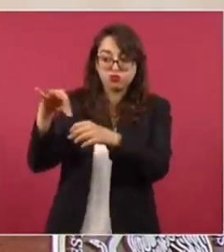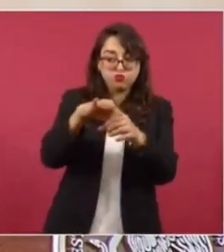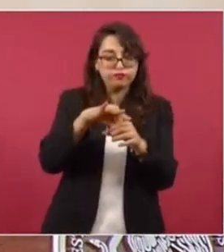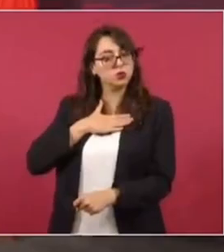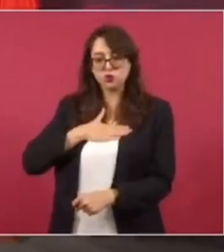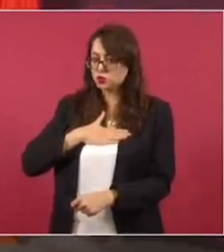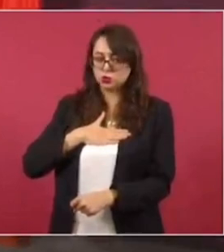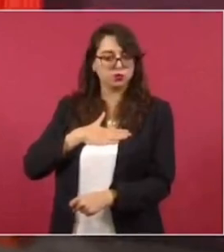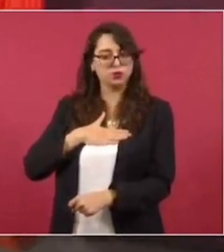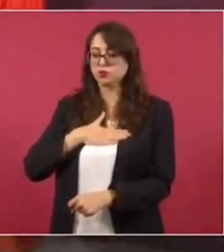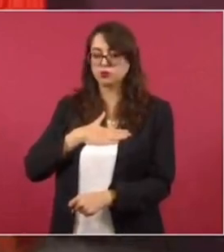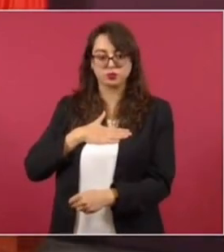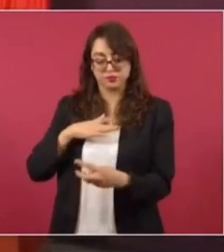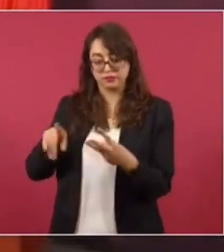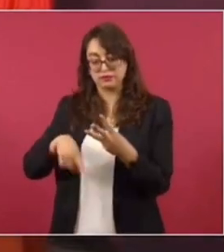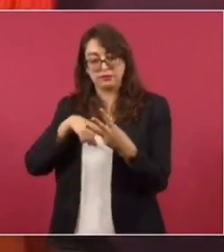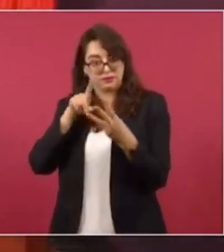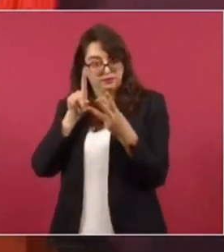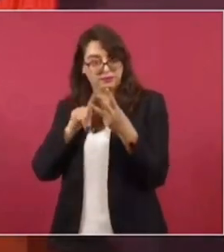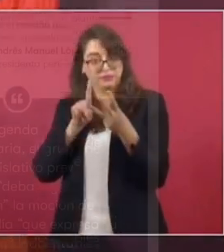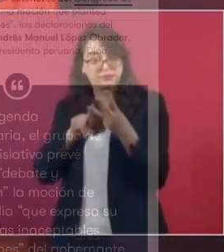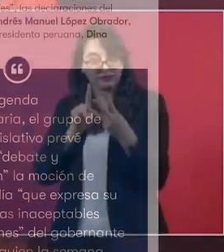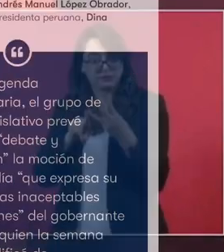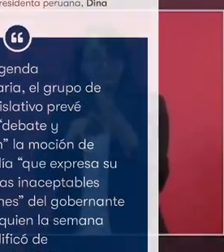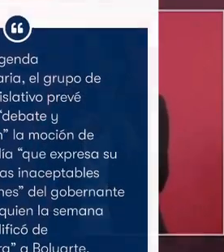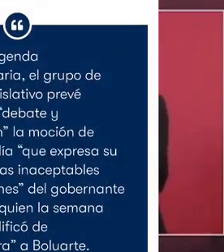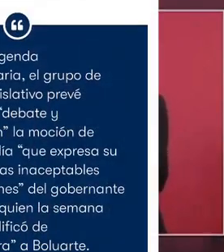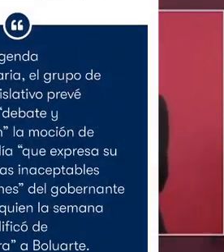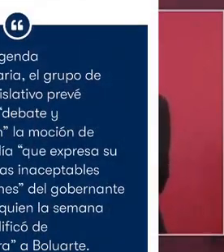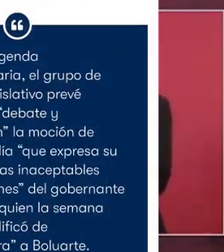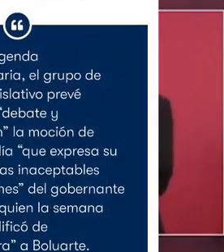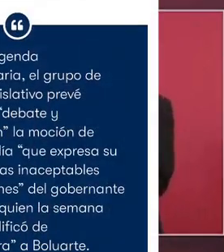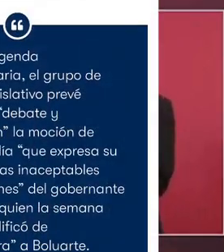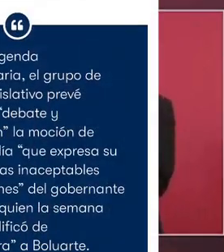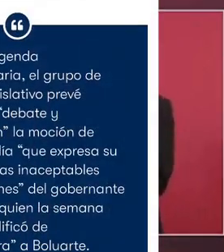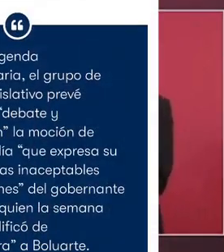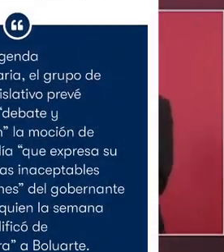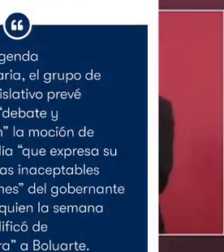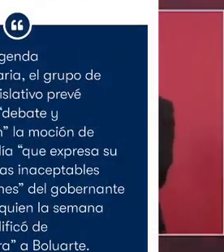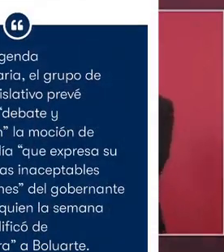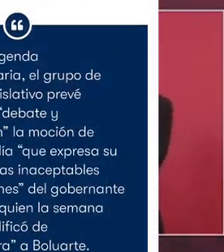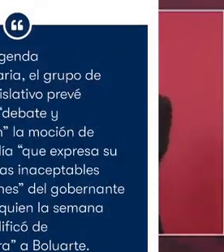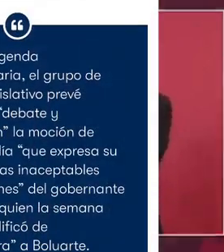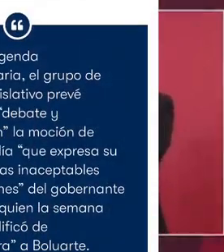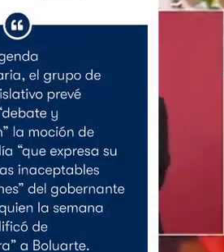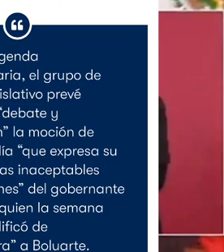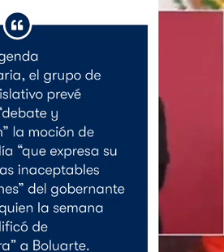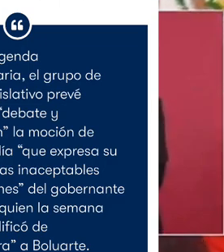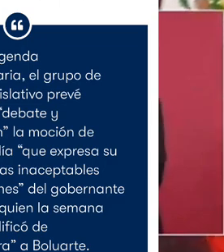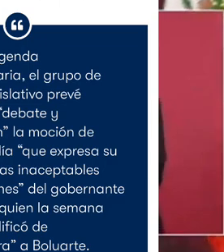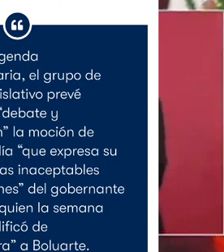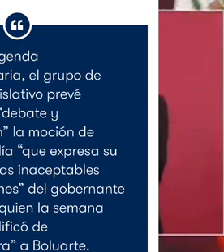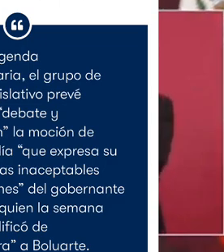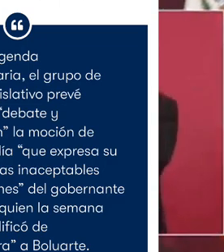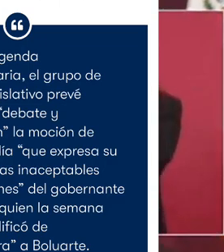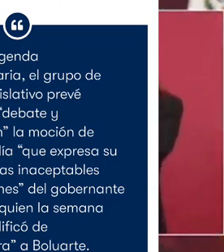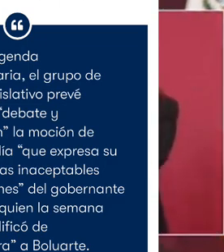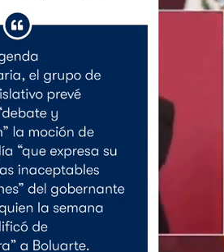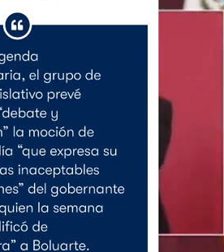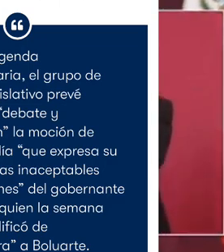legítimo. Y no solo se quedaron con eso, sino que lo encarcelaron a Pedro Castillo. Entonces yo no